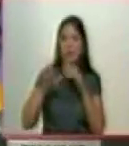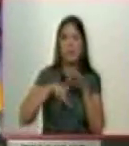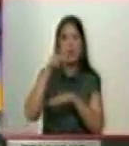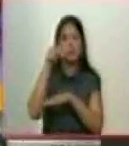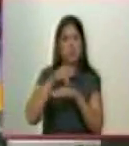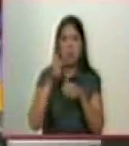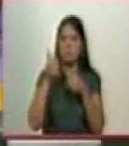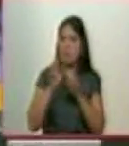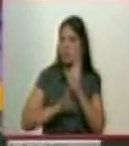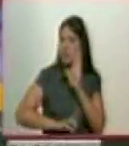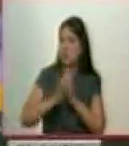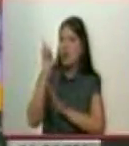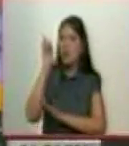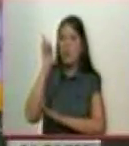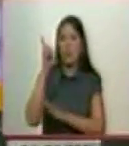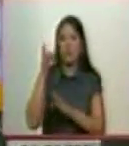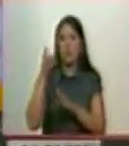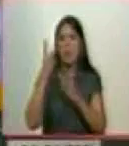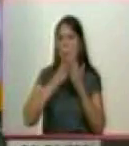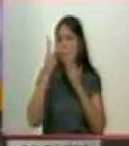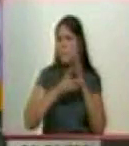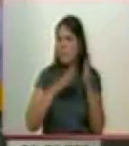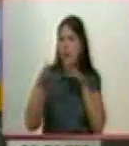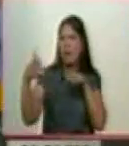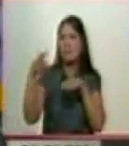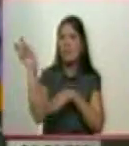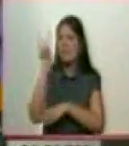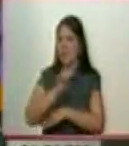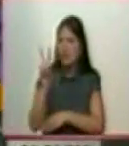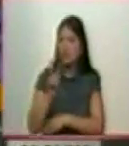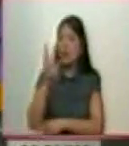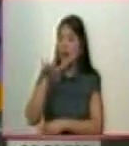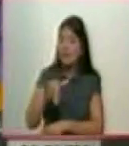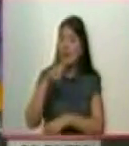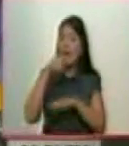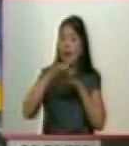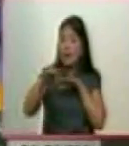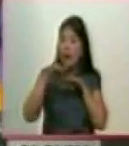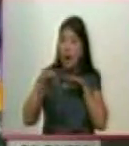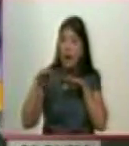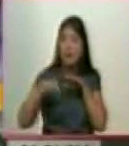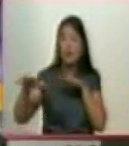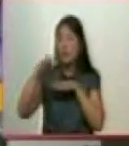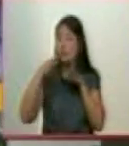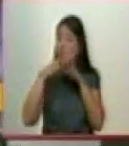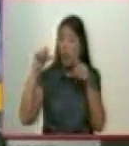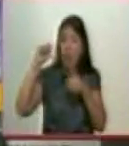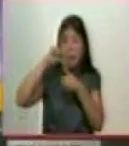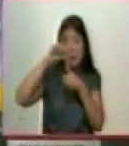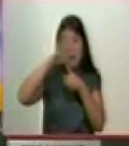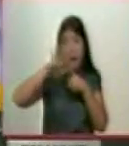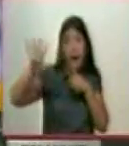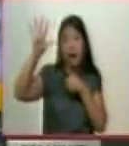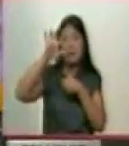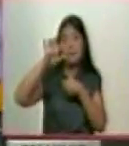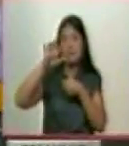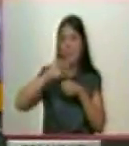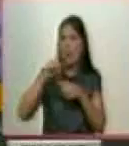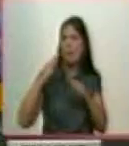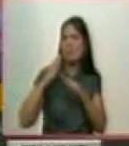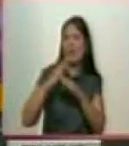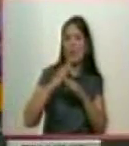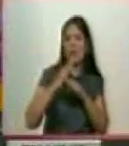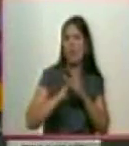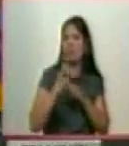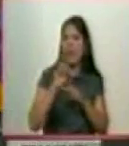con nuestro desarrollo, la agenda de Venezuela en el Caribe, nuestros hermanos y hermanas del Caribe, no debe ser interrumpida